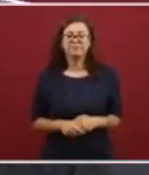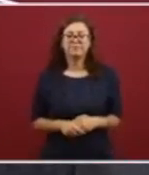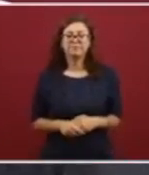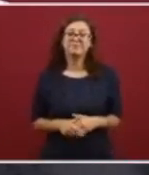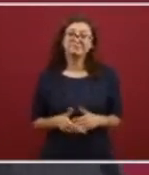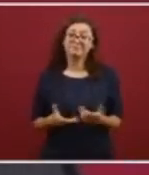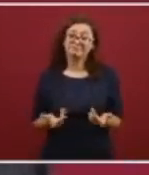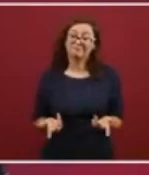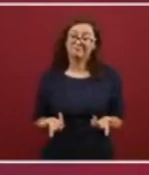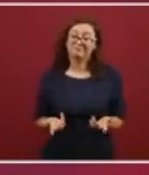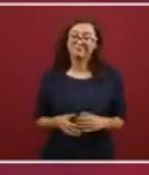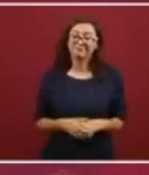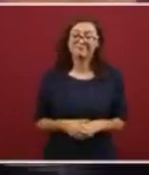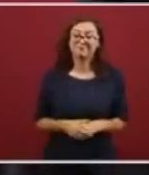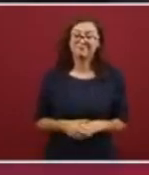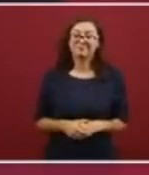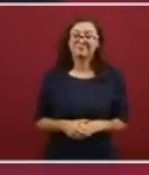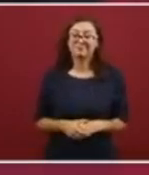Entonces, pero eso,